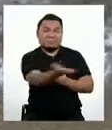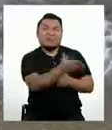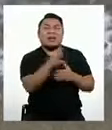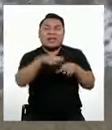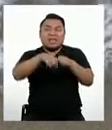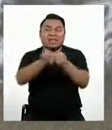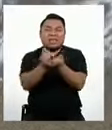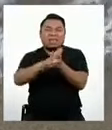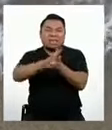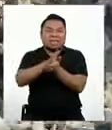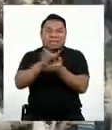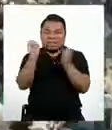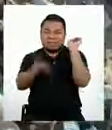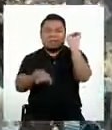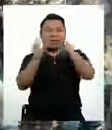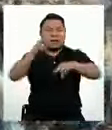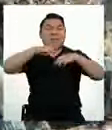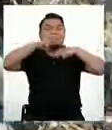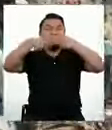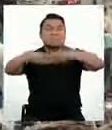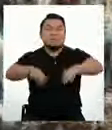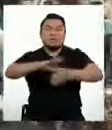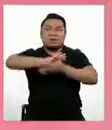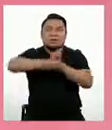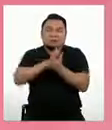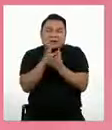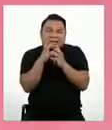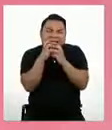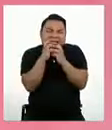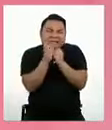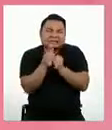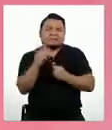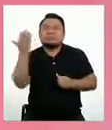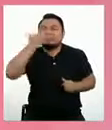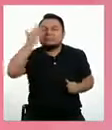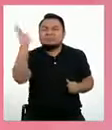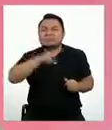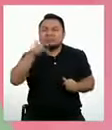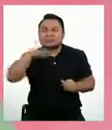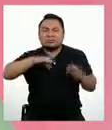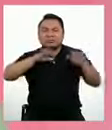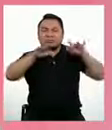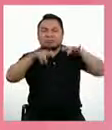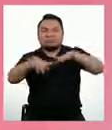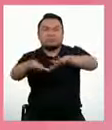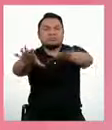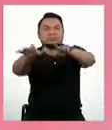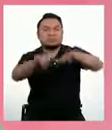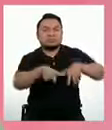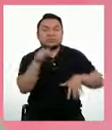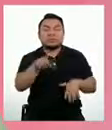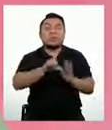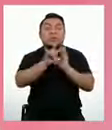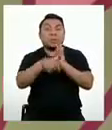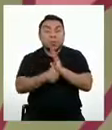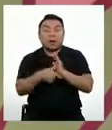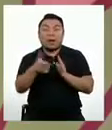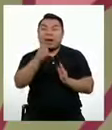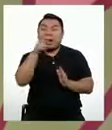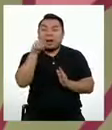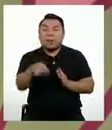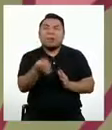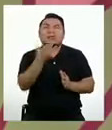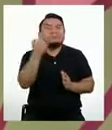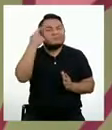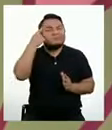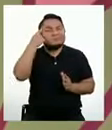de plástico mucho más grandes en proceso de descomposición. Su presencia en la arena de la playa, en la sal marina y hasta en el agua ha hecho